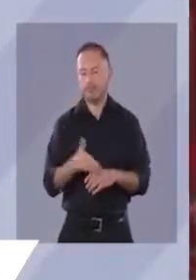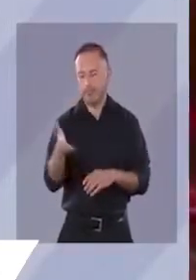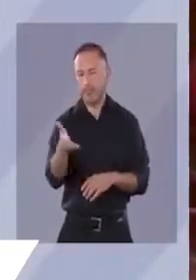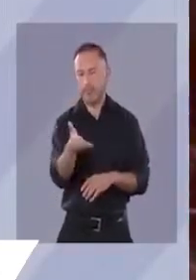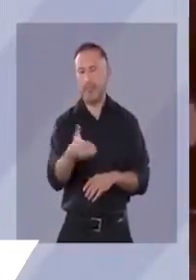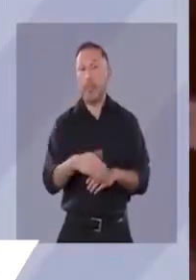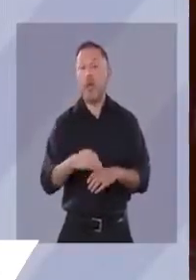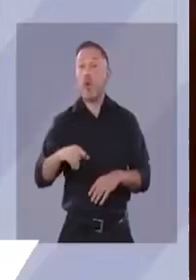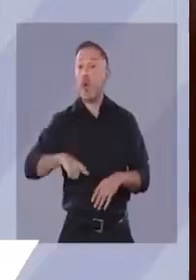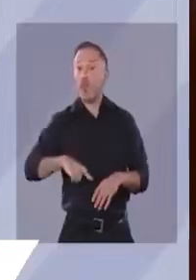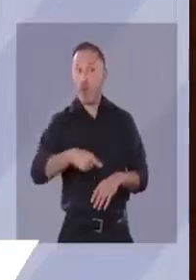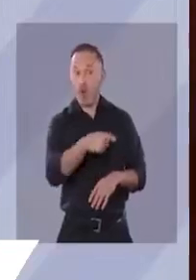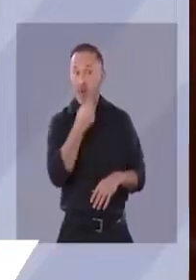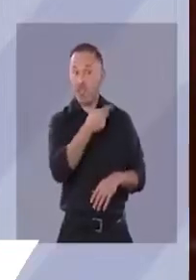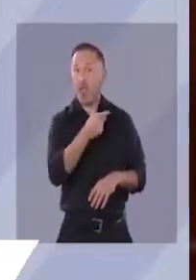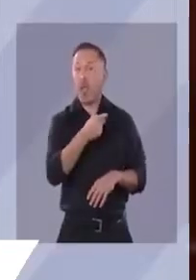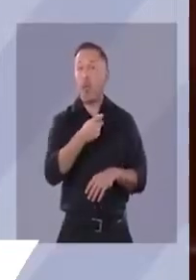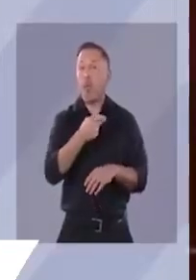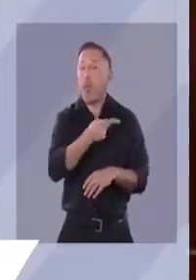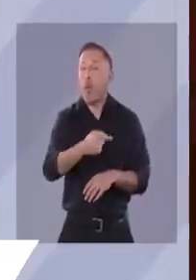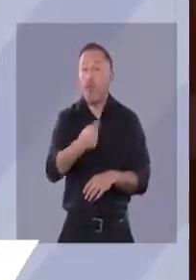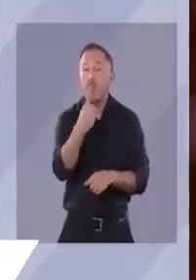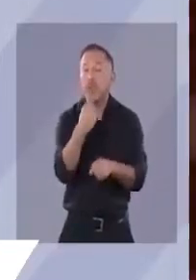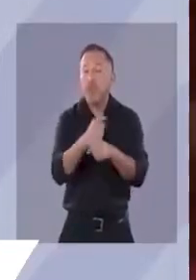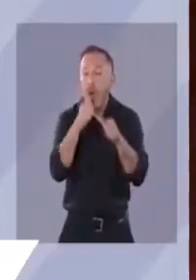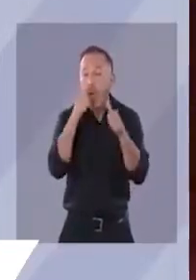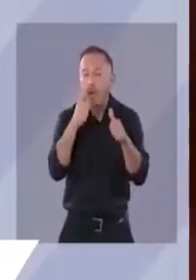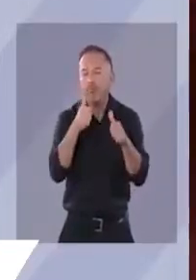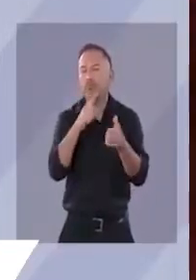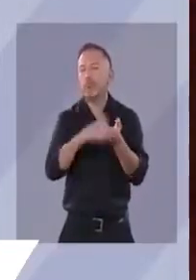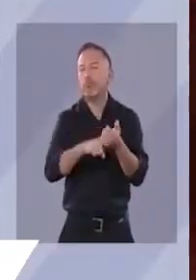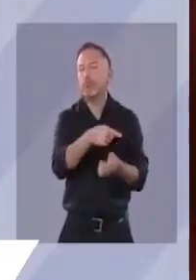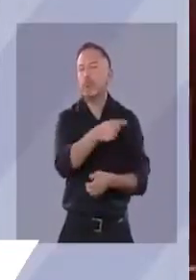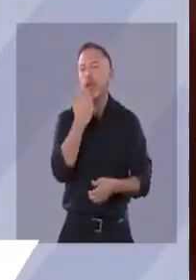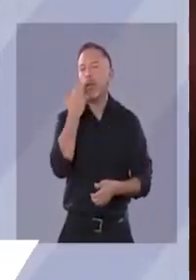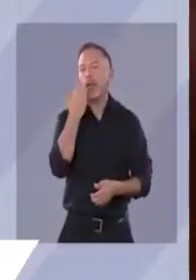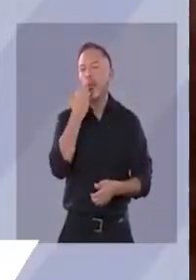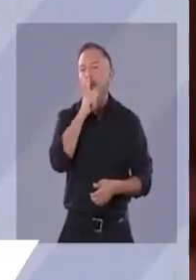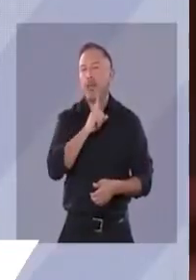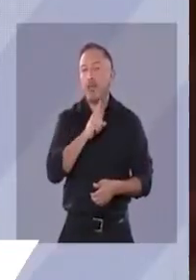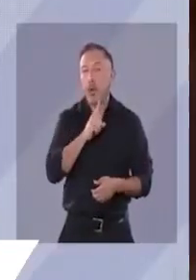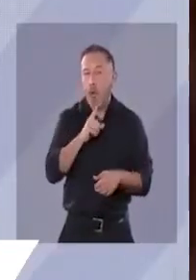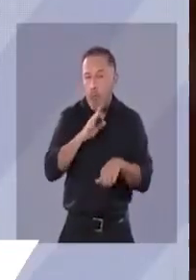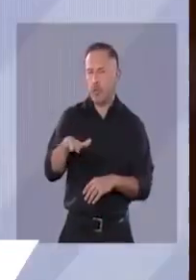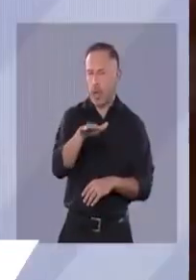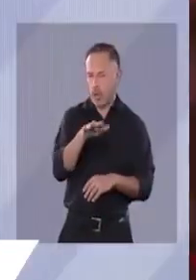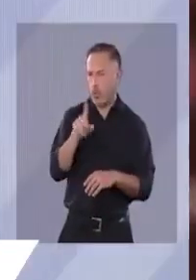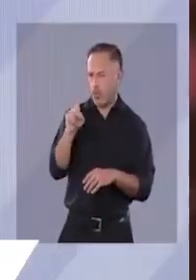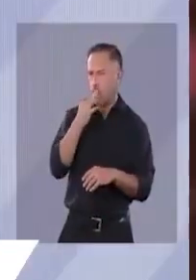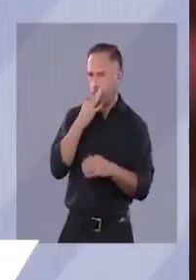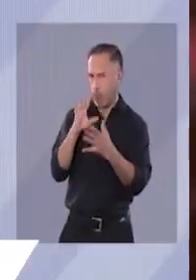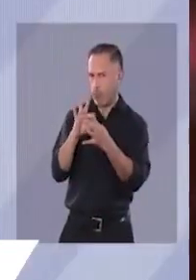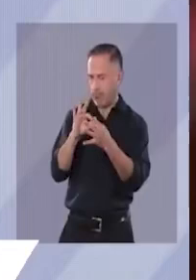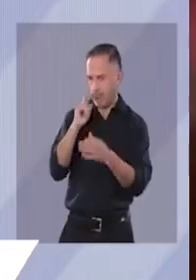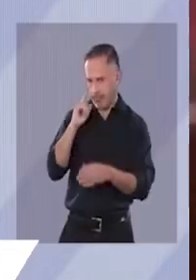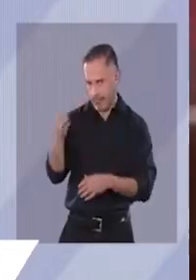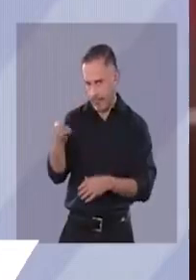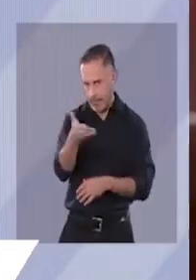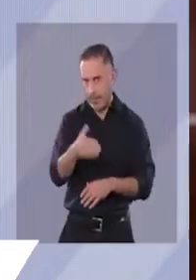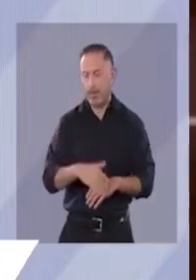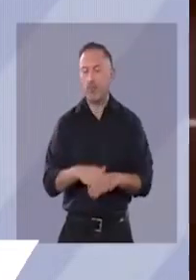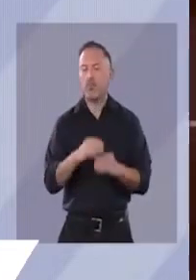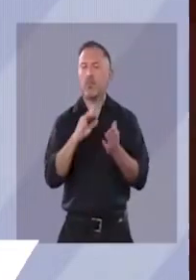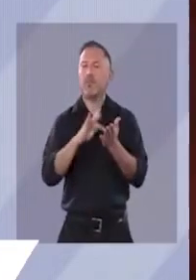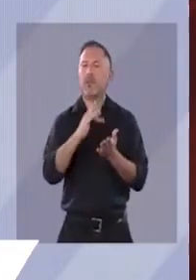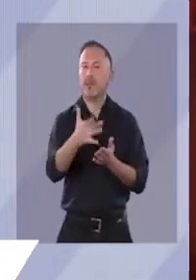¿qué significa? Ojalá su equipo de campaña lo aclare, cómo eso puede ser una estrategia de política exterior, ver